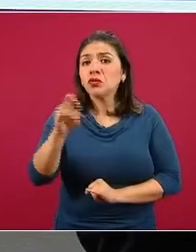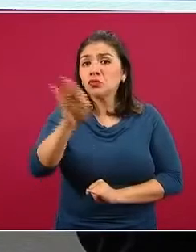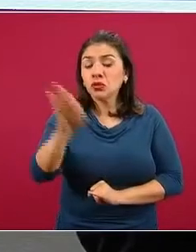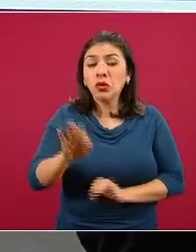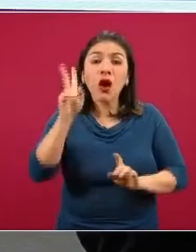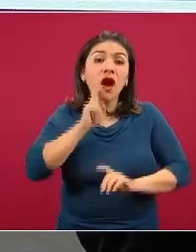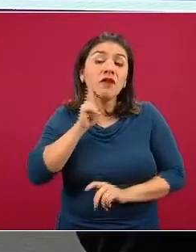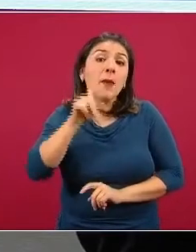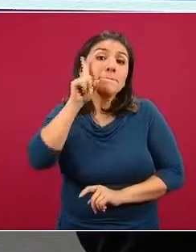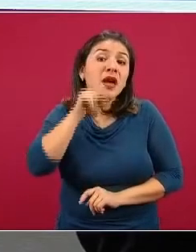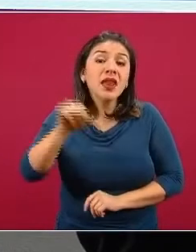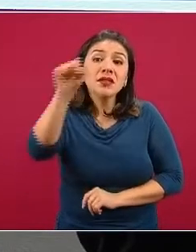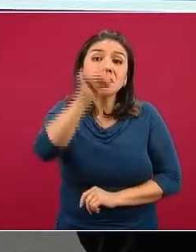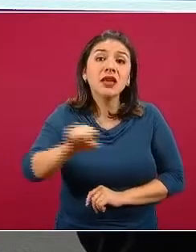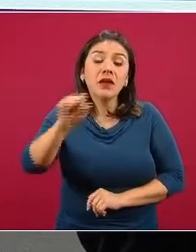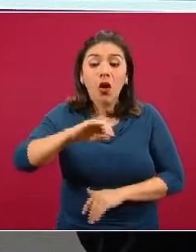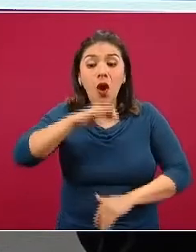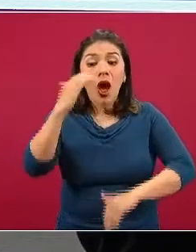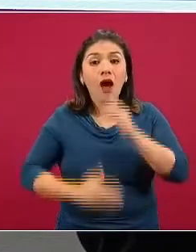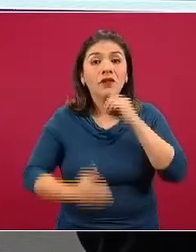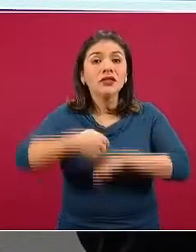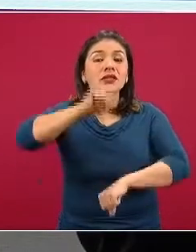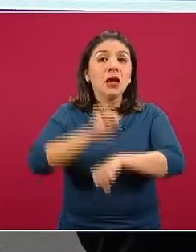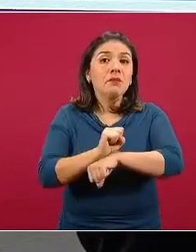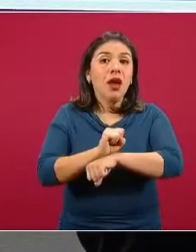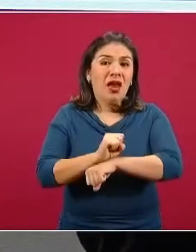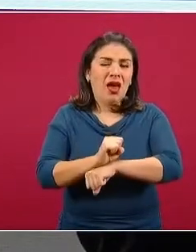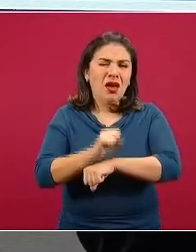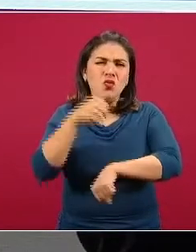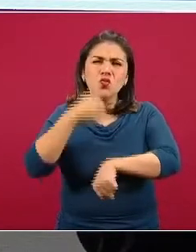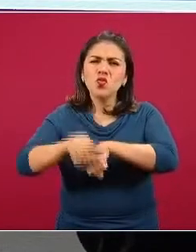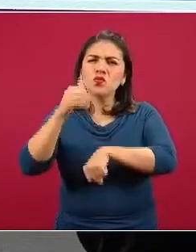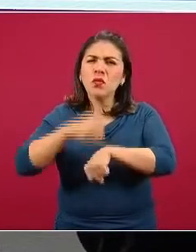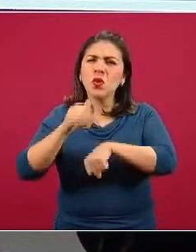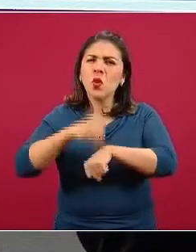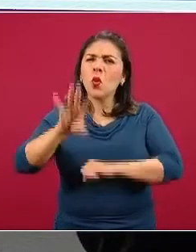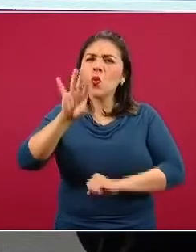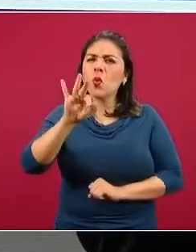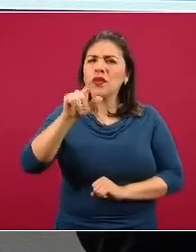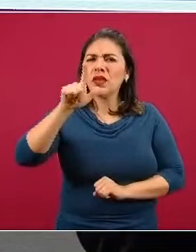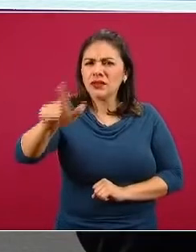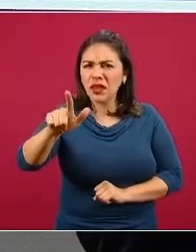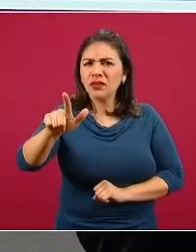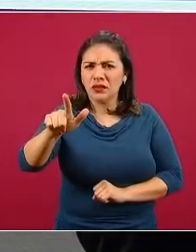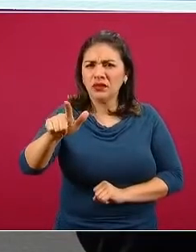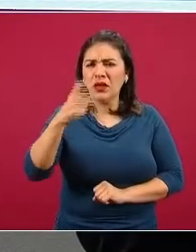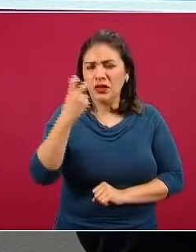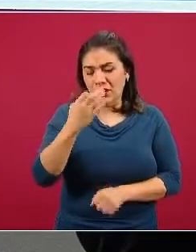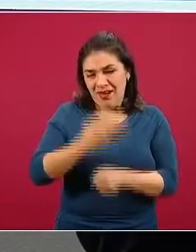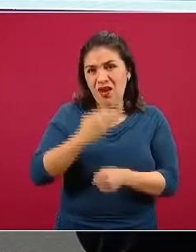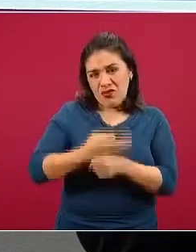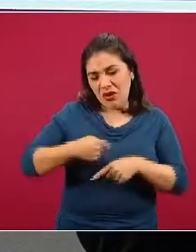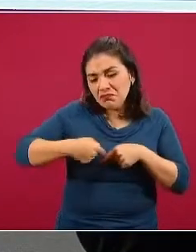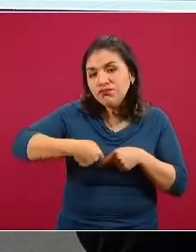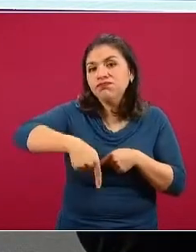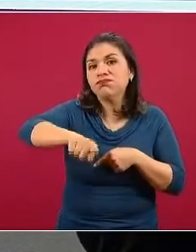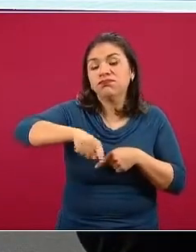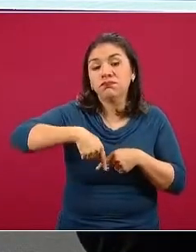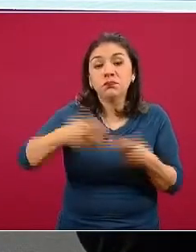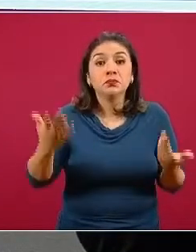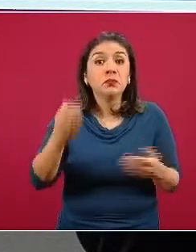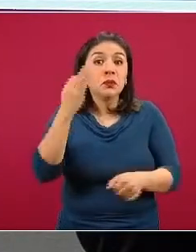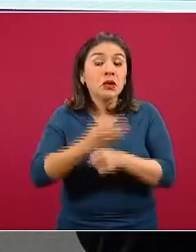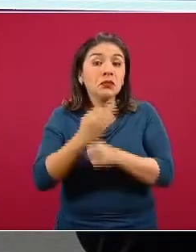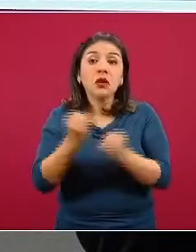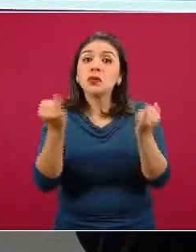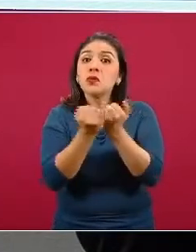día de mañana, sábado, estaremos cerrando la semana epidemiológica número 47, que es en la que nos encontramos, pero por lo tanto